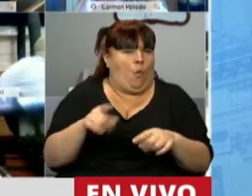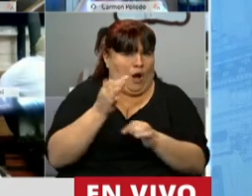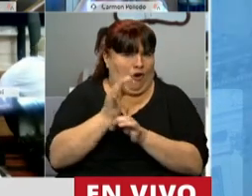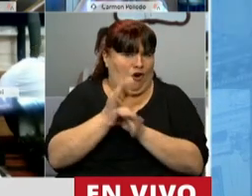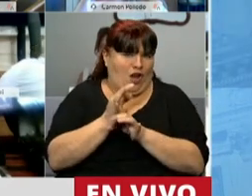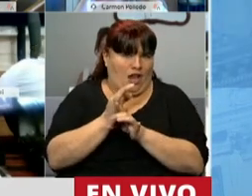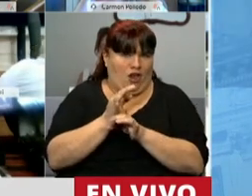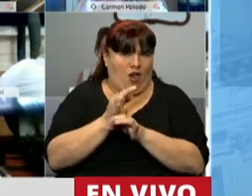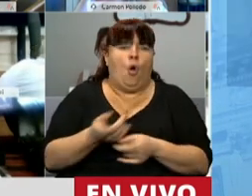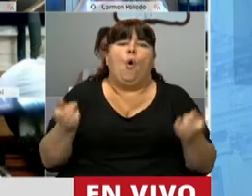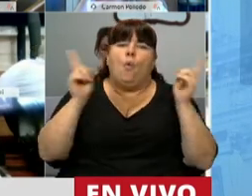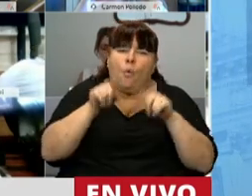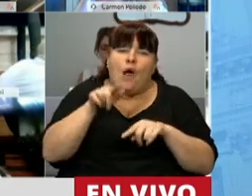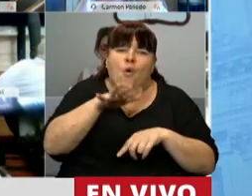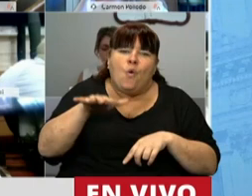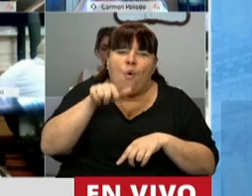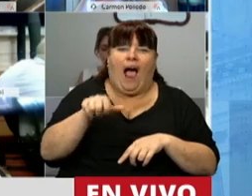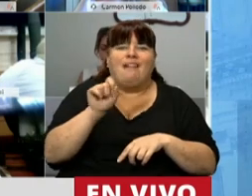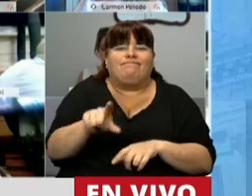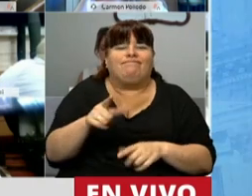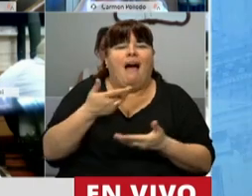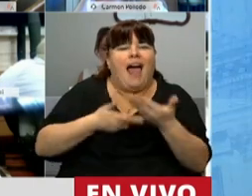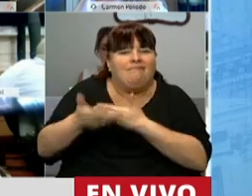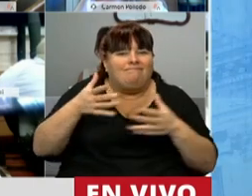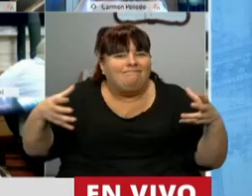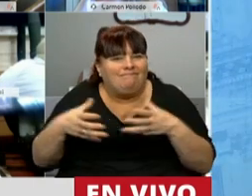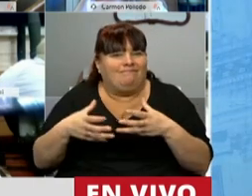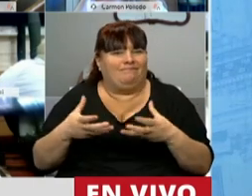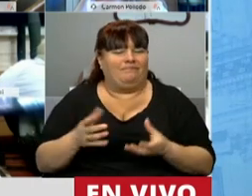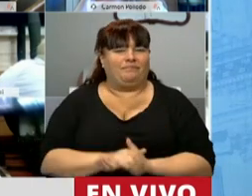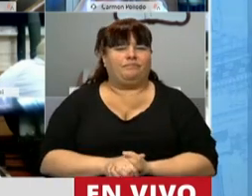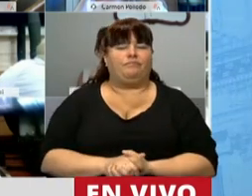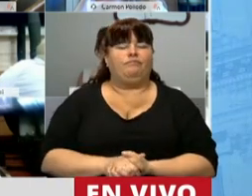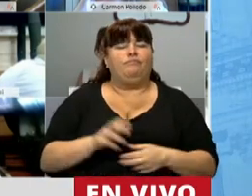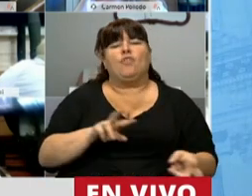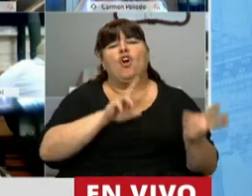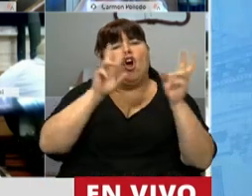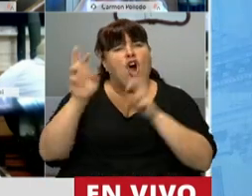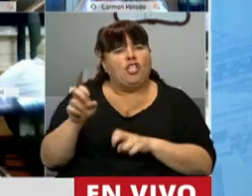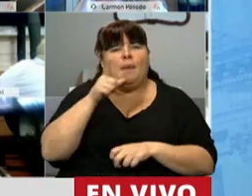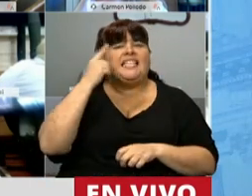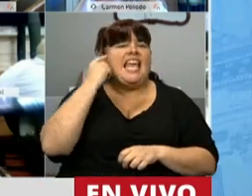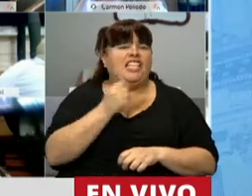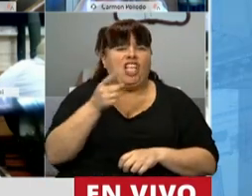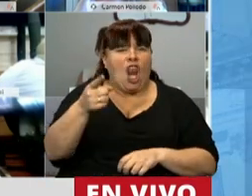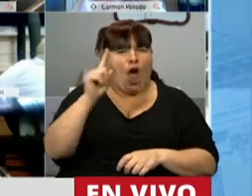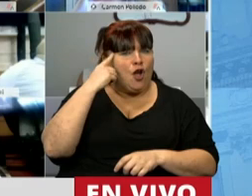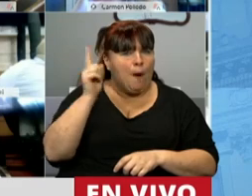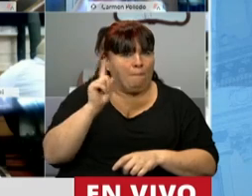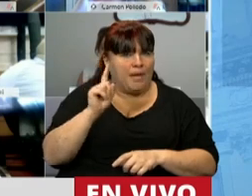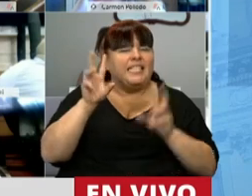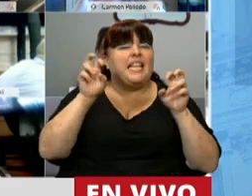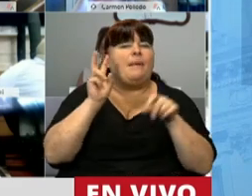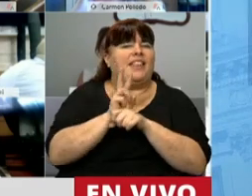a las aulas y vuelvan a esos lugares y a esos espacios de contención. Otra de las cuestiones que parece que Kicillof no tiene en la agenda